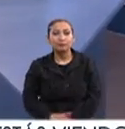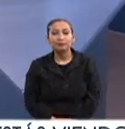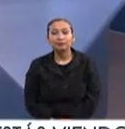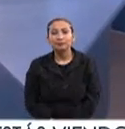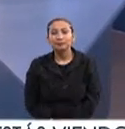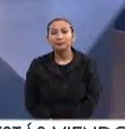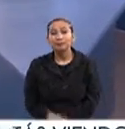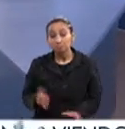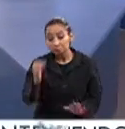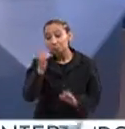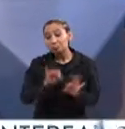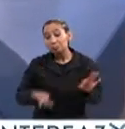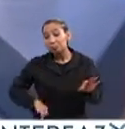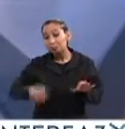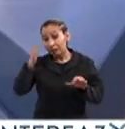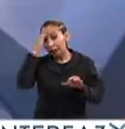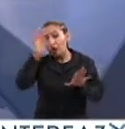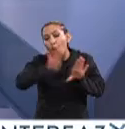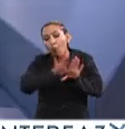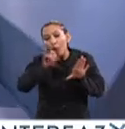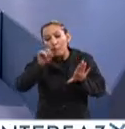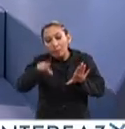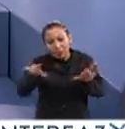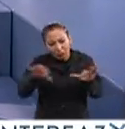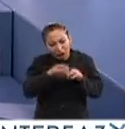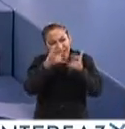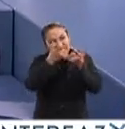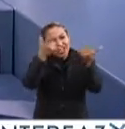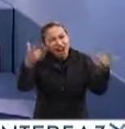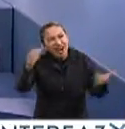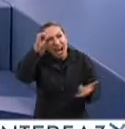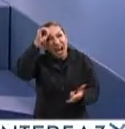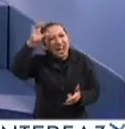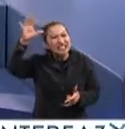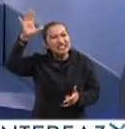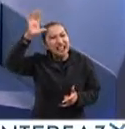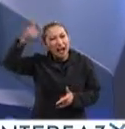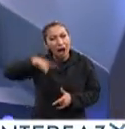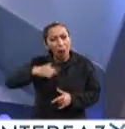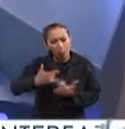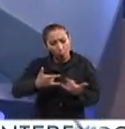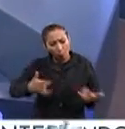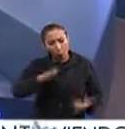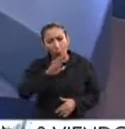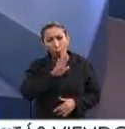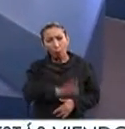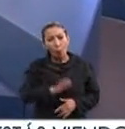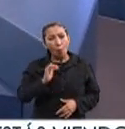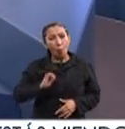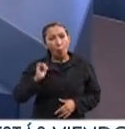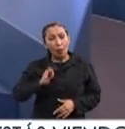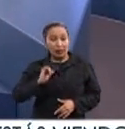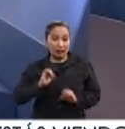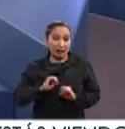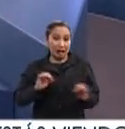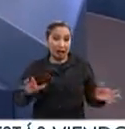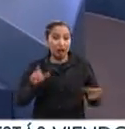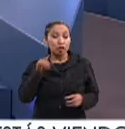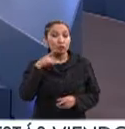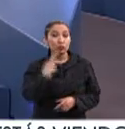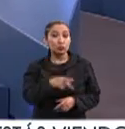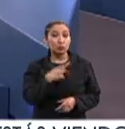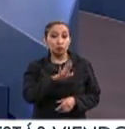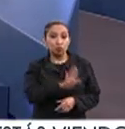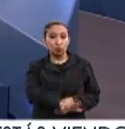es, interesante conocer también cómo formó parte de esta historia mexica, nuestros antecedentes prehispánicos y, por supuesto,